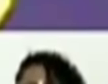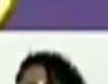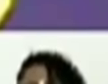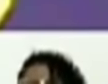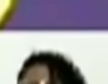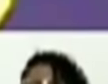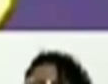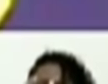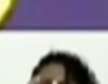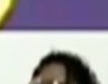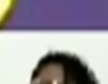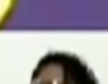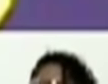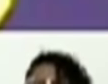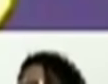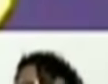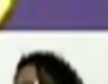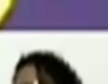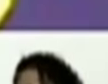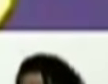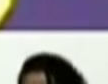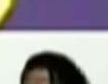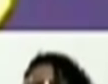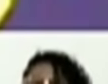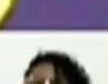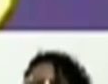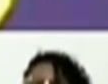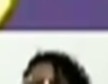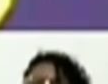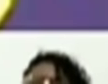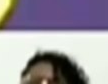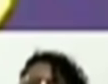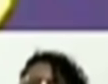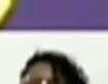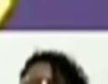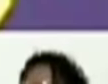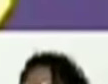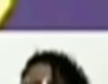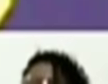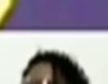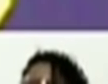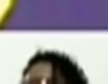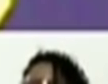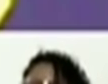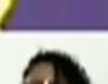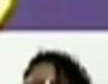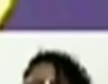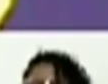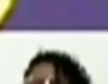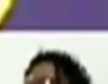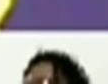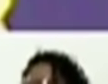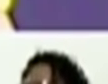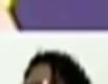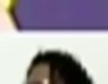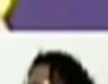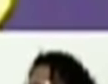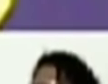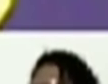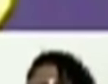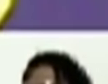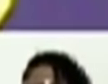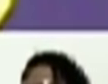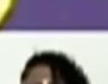están más fuertes que nunca. Puedo decir que hemos traído al